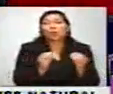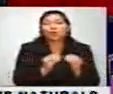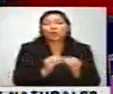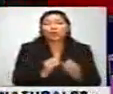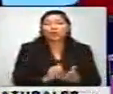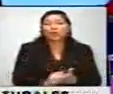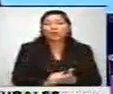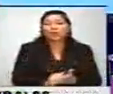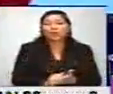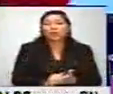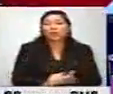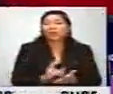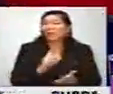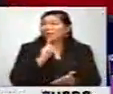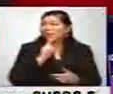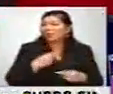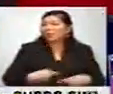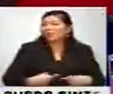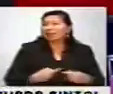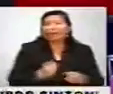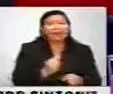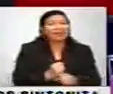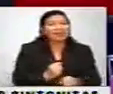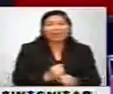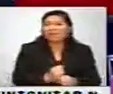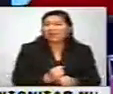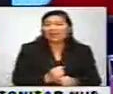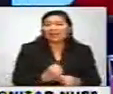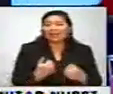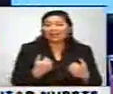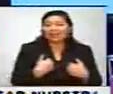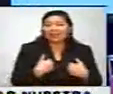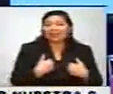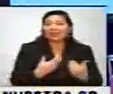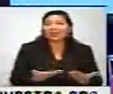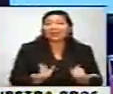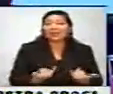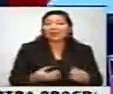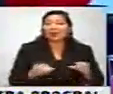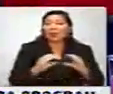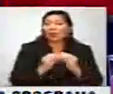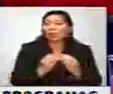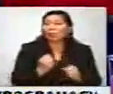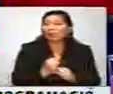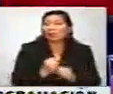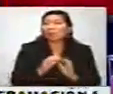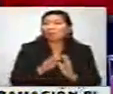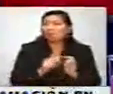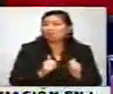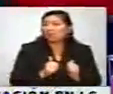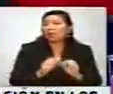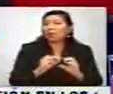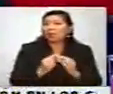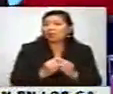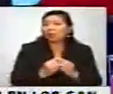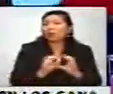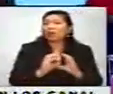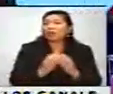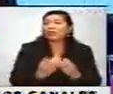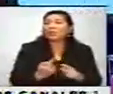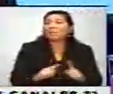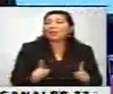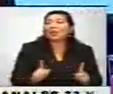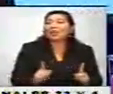propuesta. Y no estamos discutiendo el trabajo que ha tenido este grupo de trabajo. En buena hora había un grupo de trabajo en el Congreso,